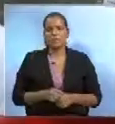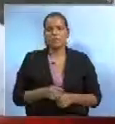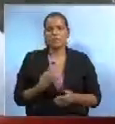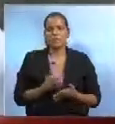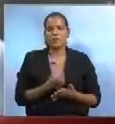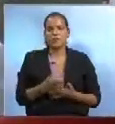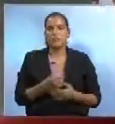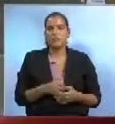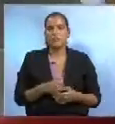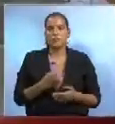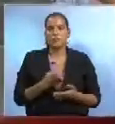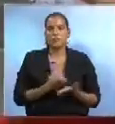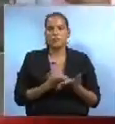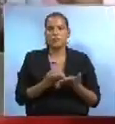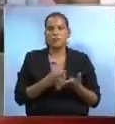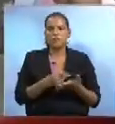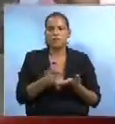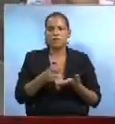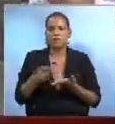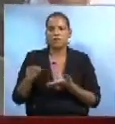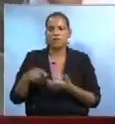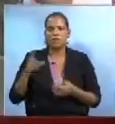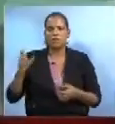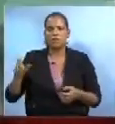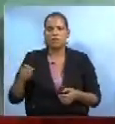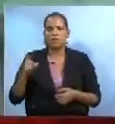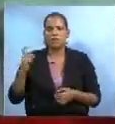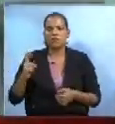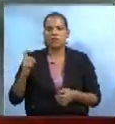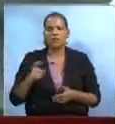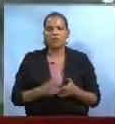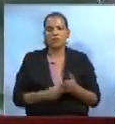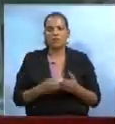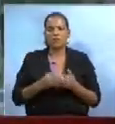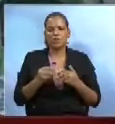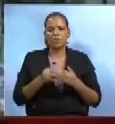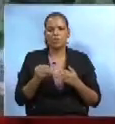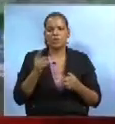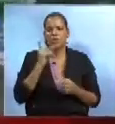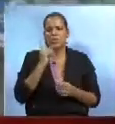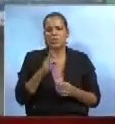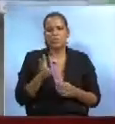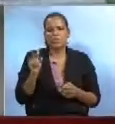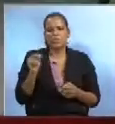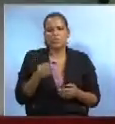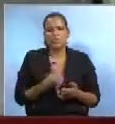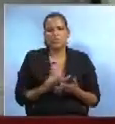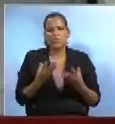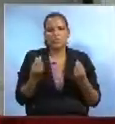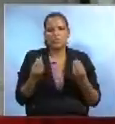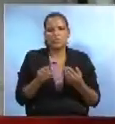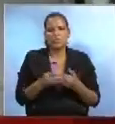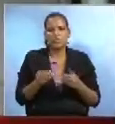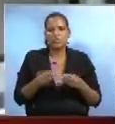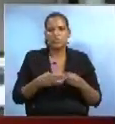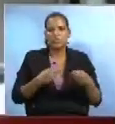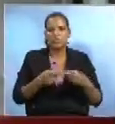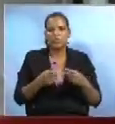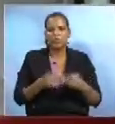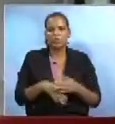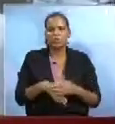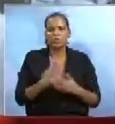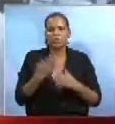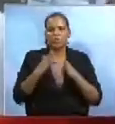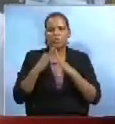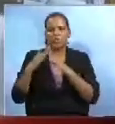económica sobre la entrega de bonos para los damnificados, que la cifra expuesta no les alcanzaría para reconstruir su modo de